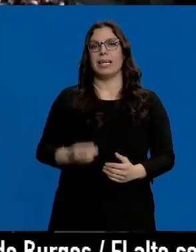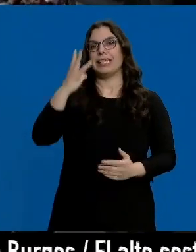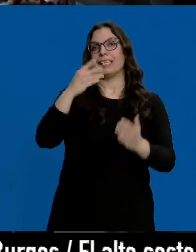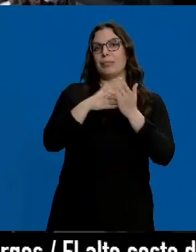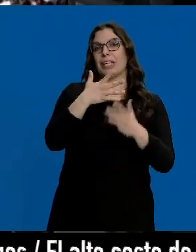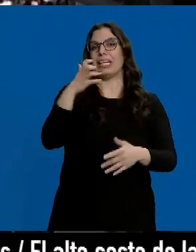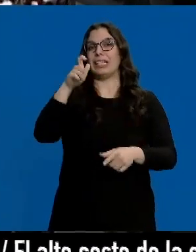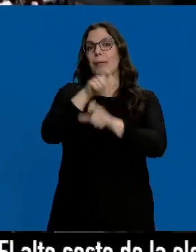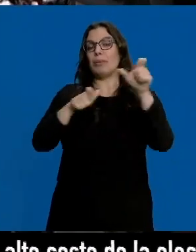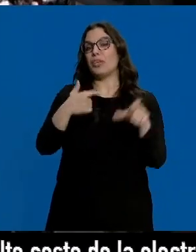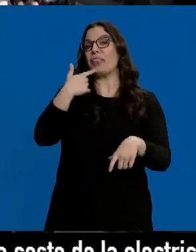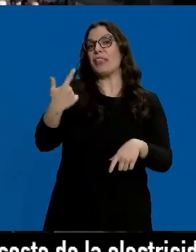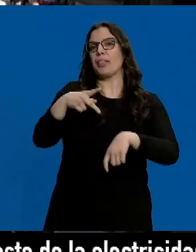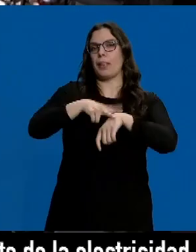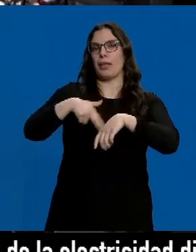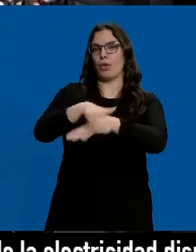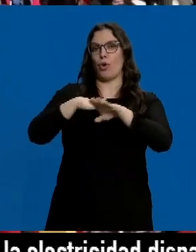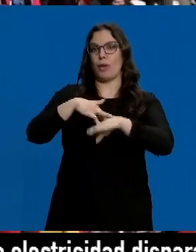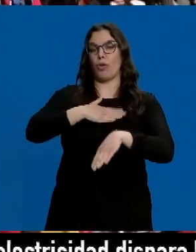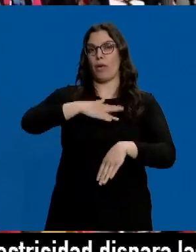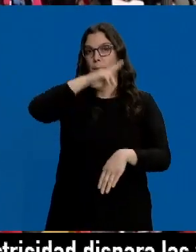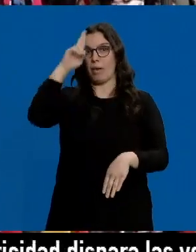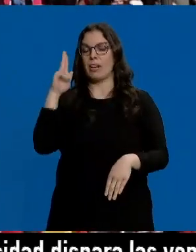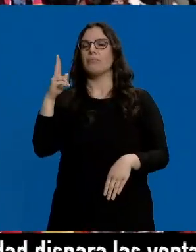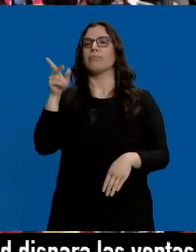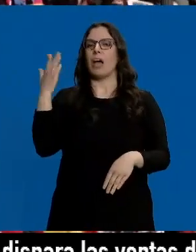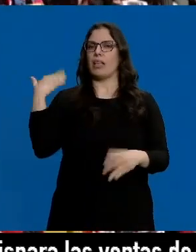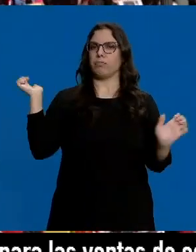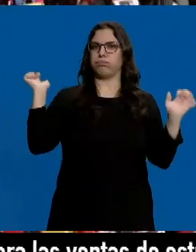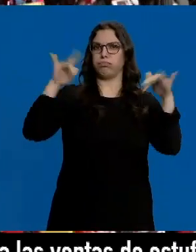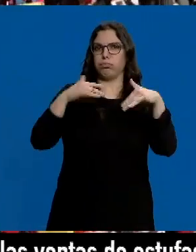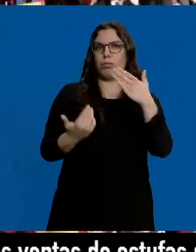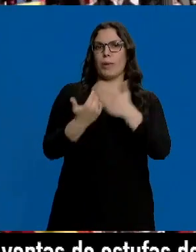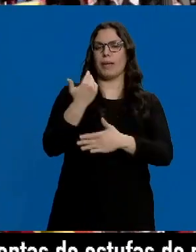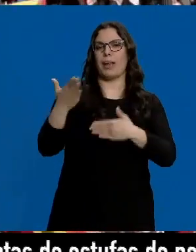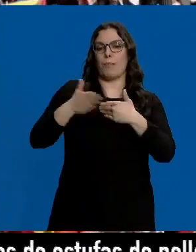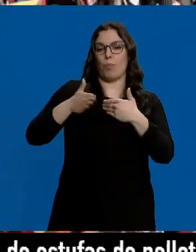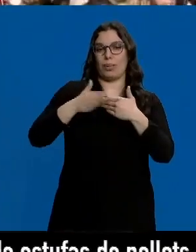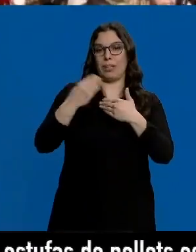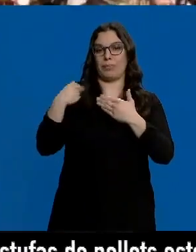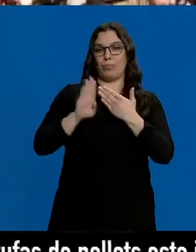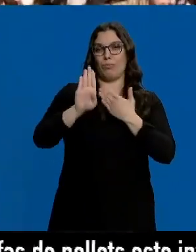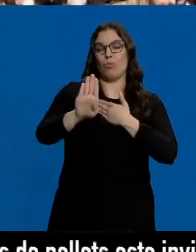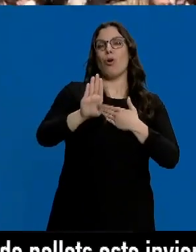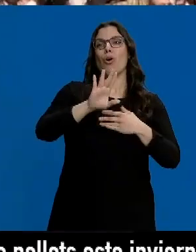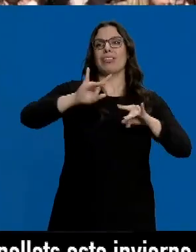3.500 personas, según la delegación del Gobierno de Madrid, se concentraron ayer por la mañana en Génova, en la puerta